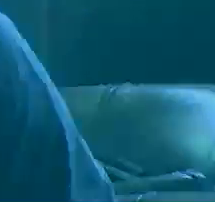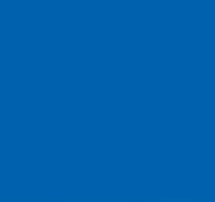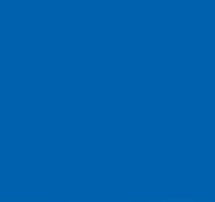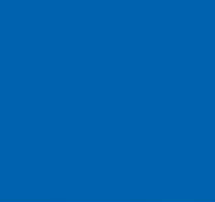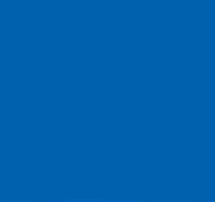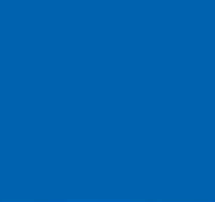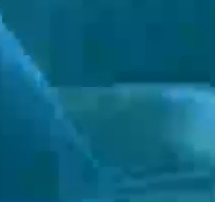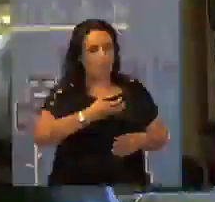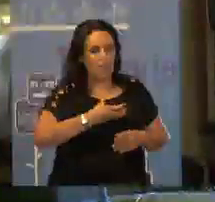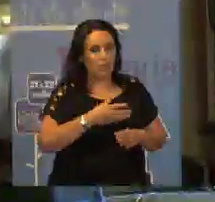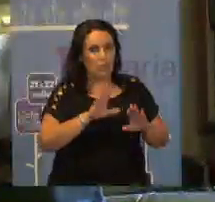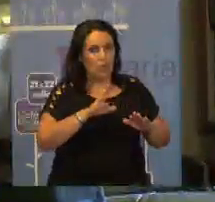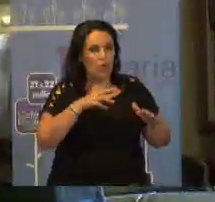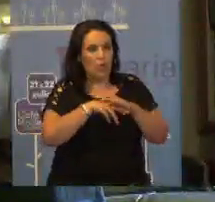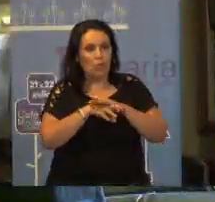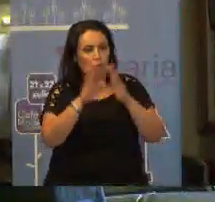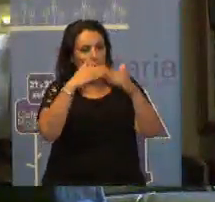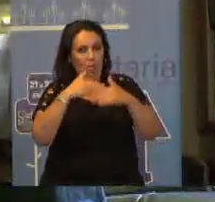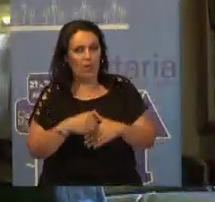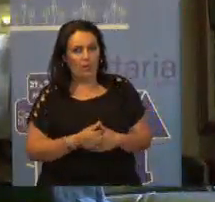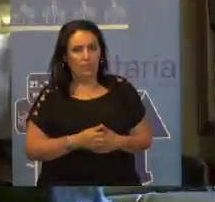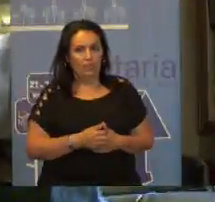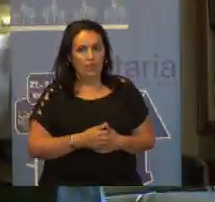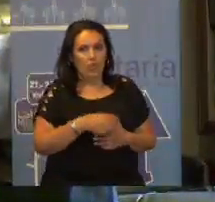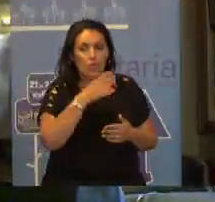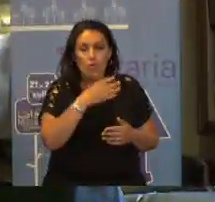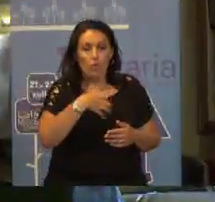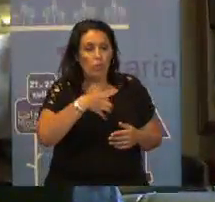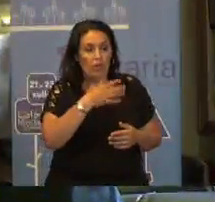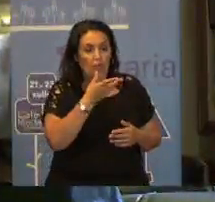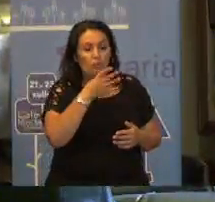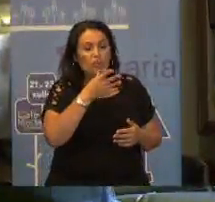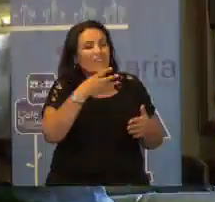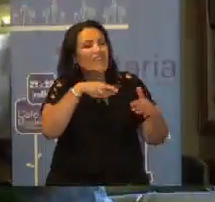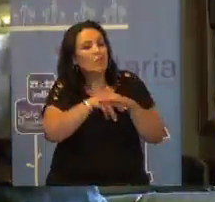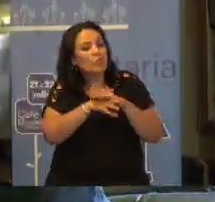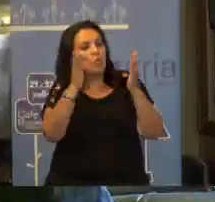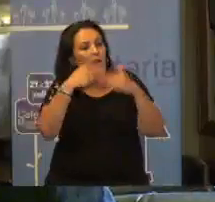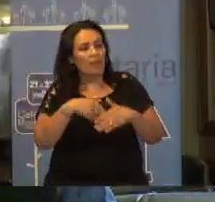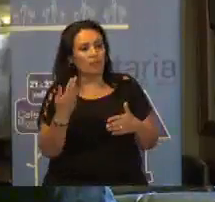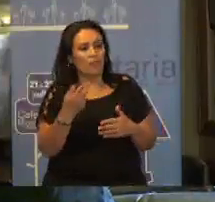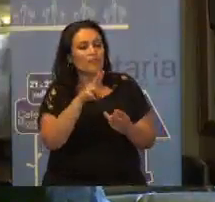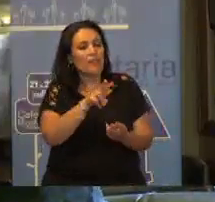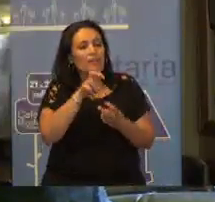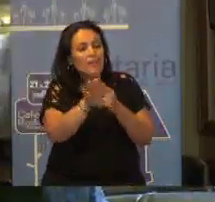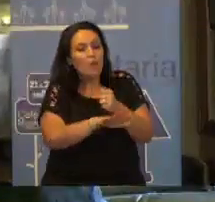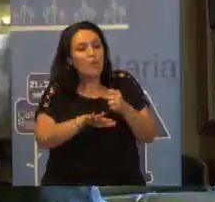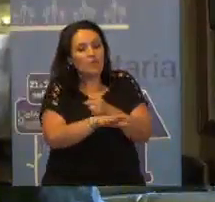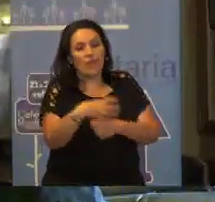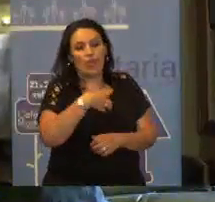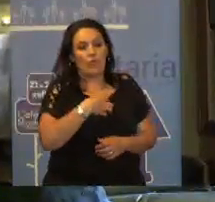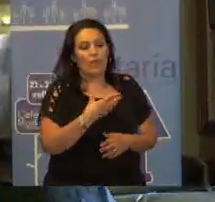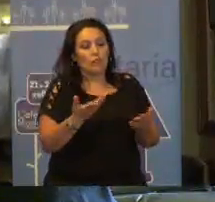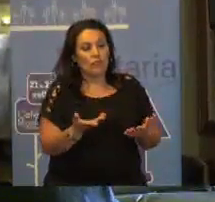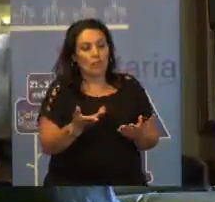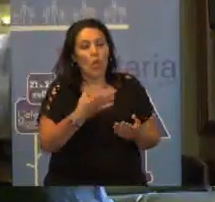básica, porque non teñen recursos. Non poden. E a mellor necesitan máis. Entonces, plantexémonos